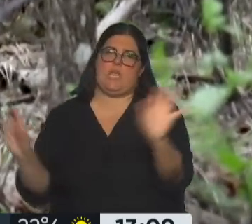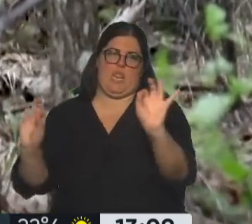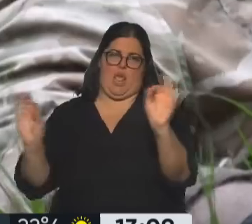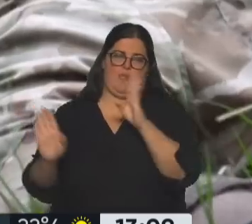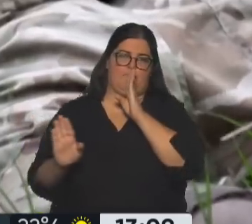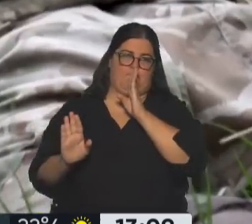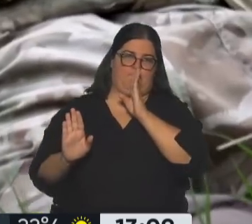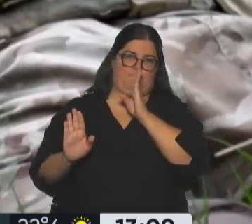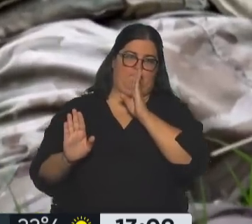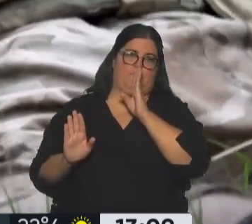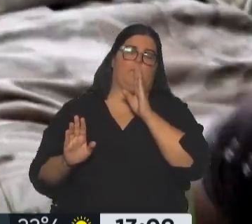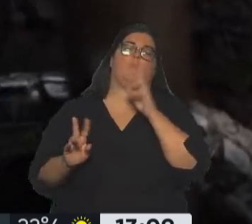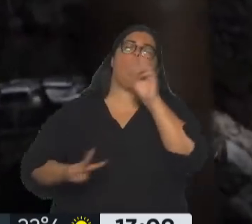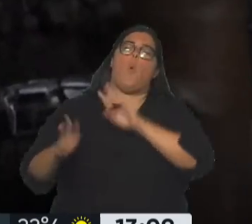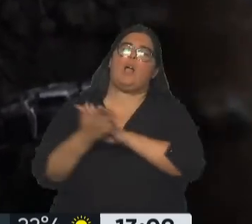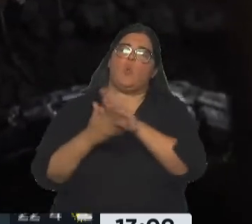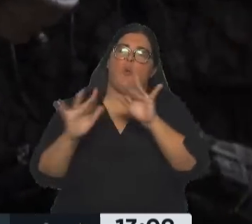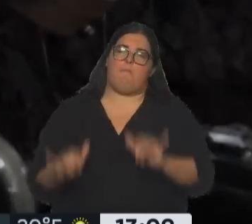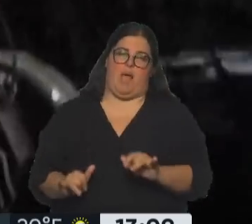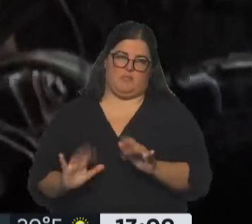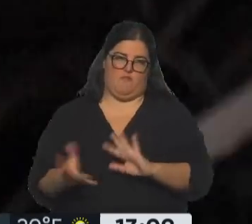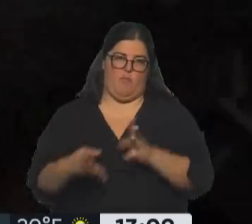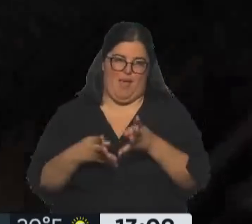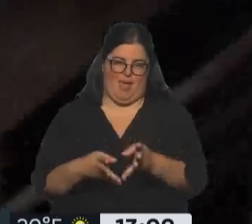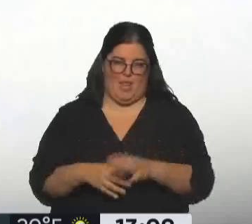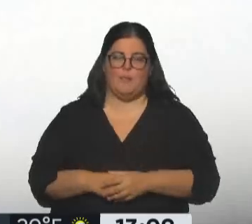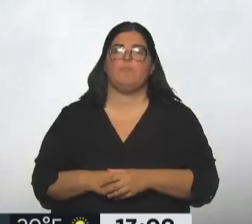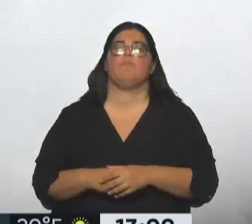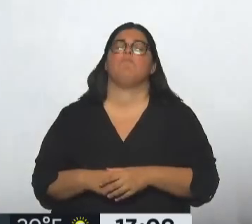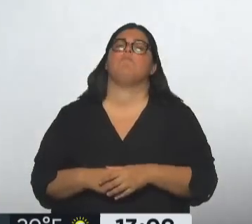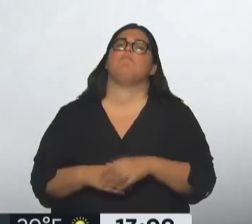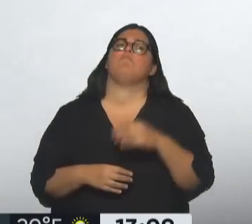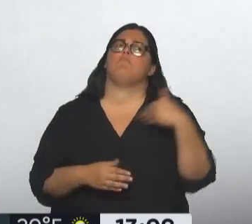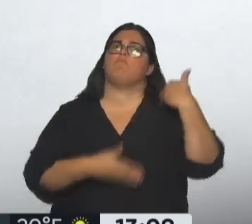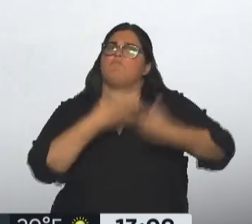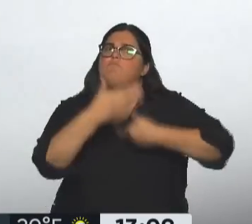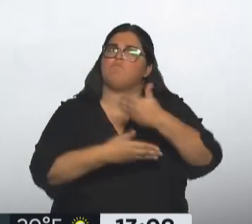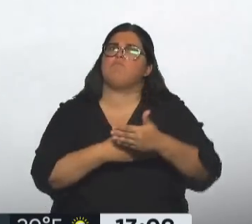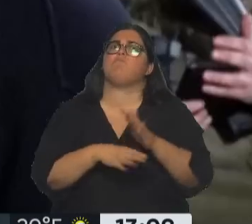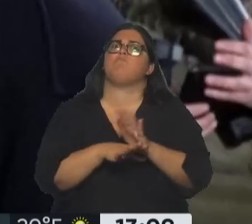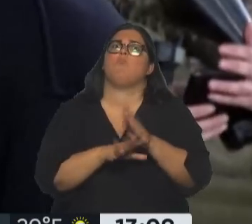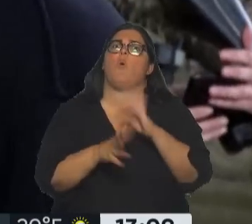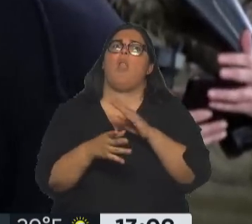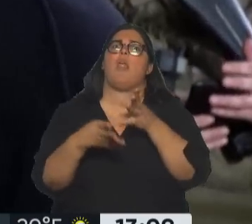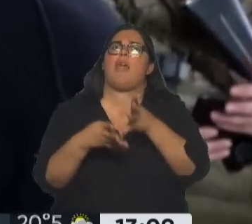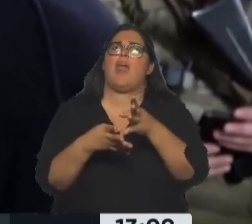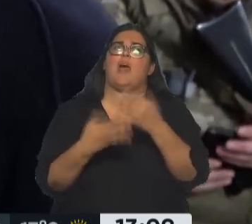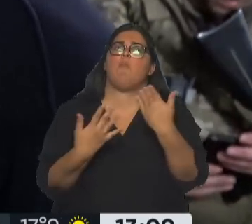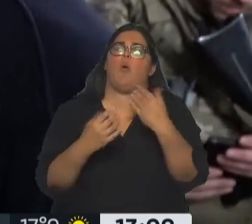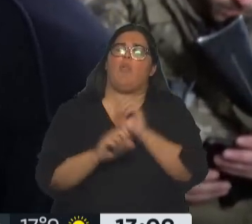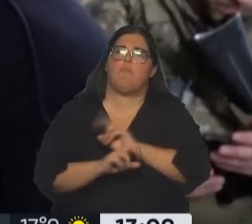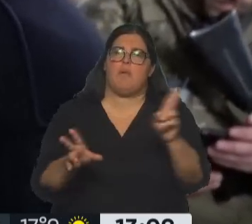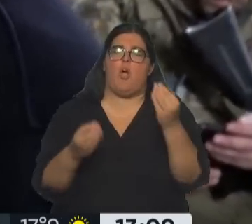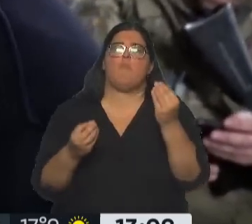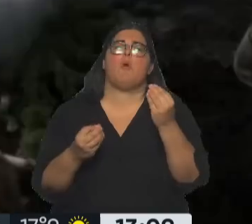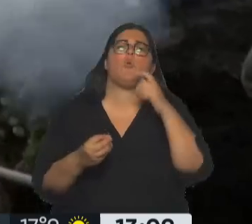del conflicto. Una retórica que se choca con una guerra que podría intensificarse con la anunciada contraofensiva